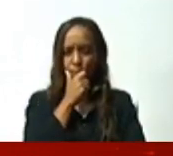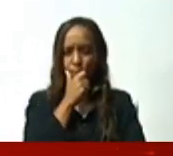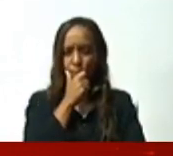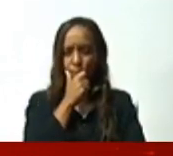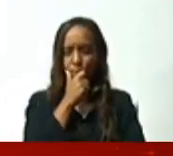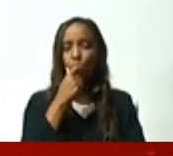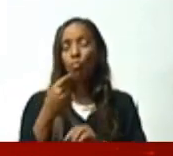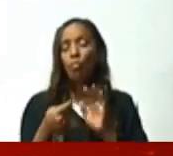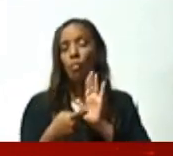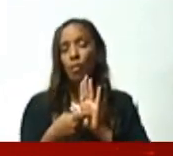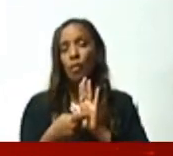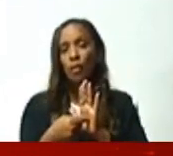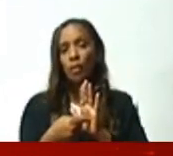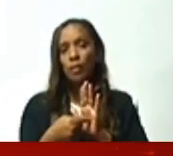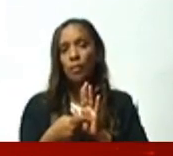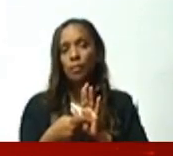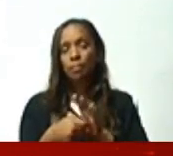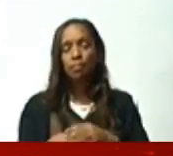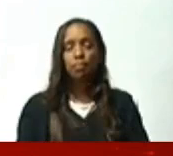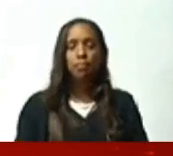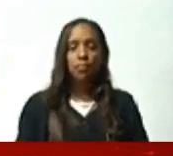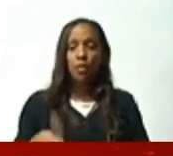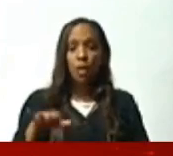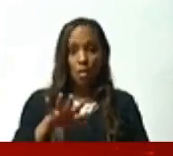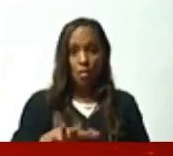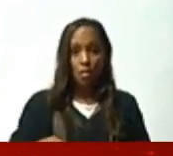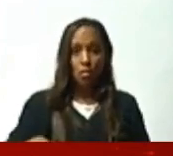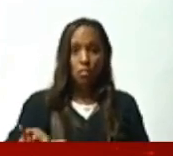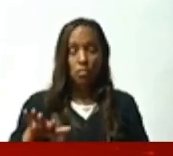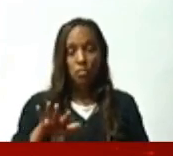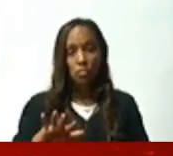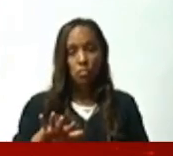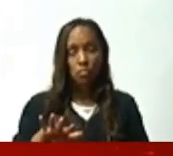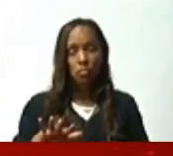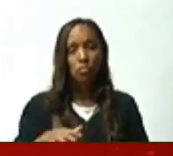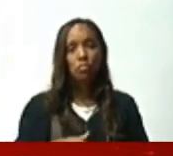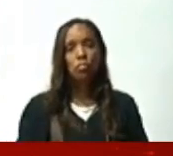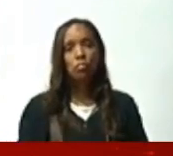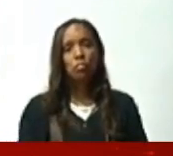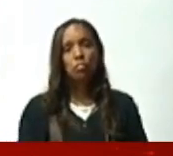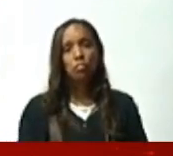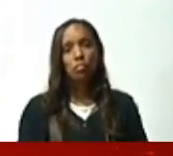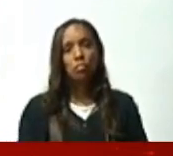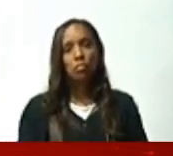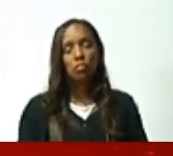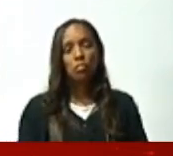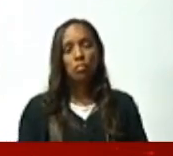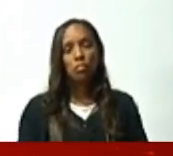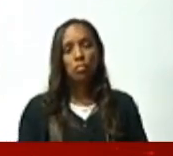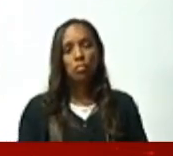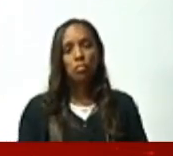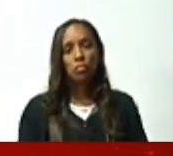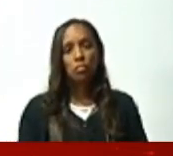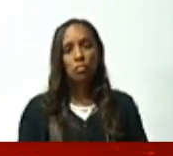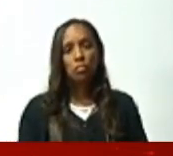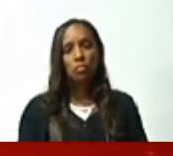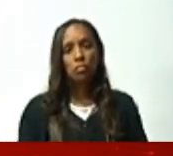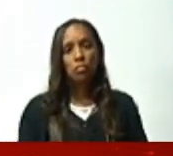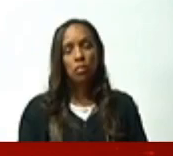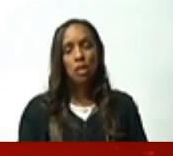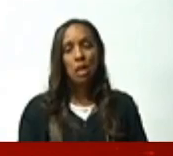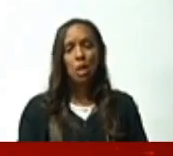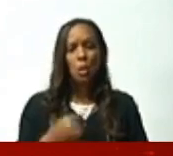oficiales y hasta neoperremeístas que andaban provincia por provincia con dos camarógrafos